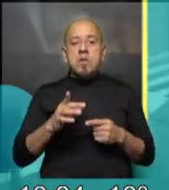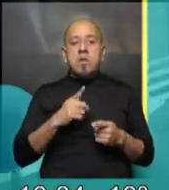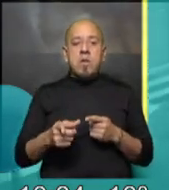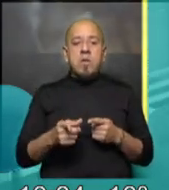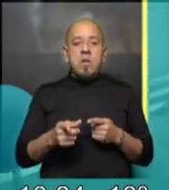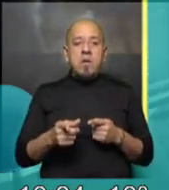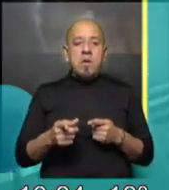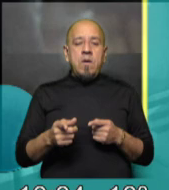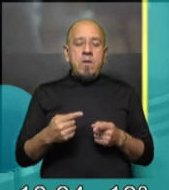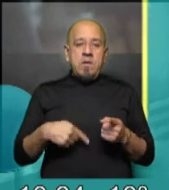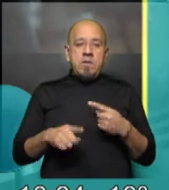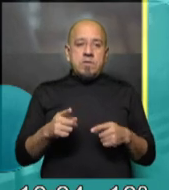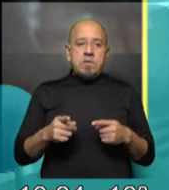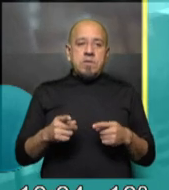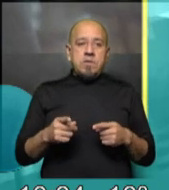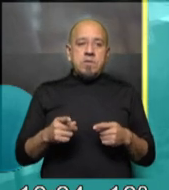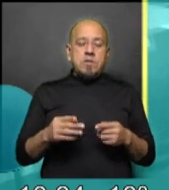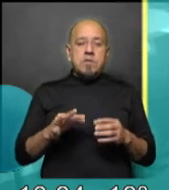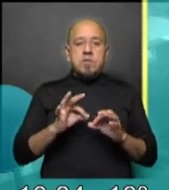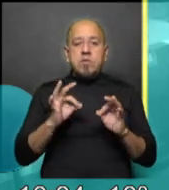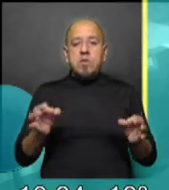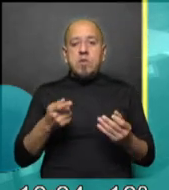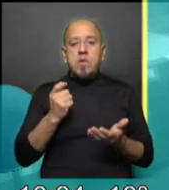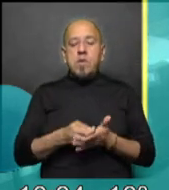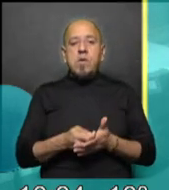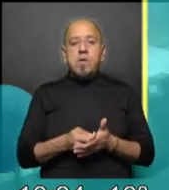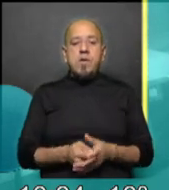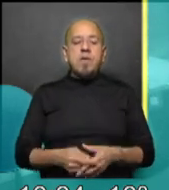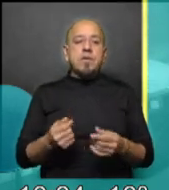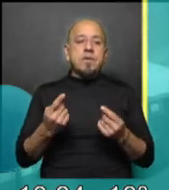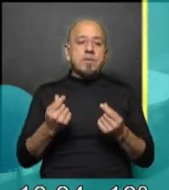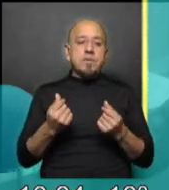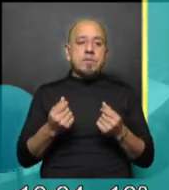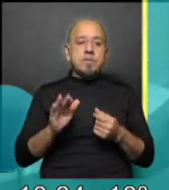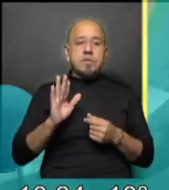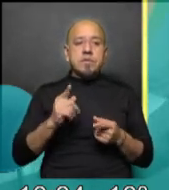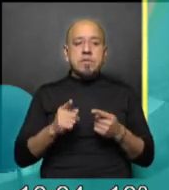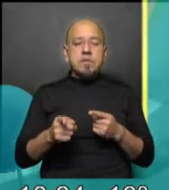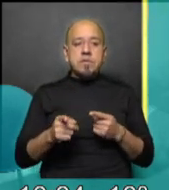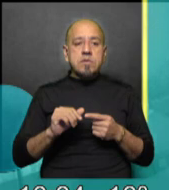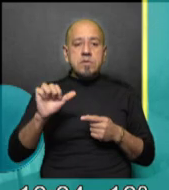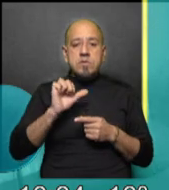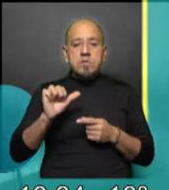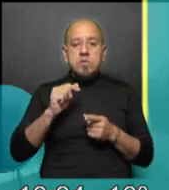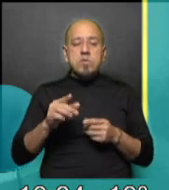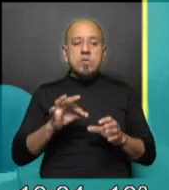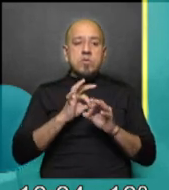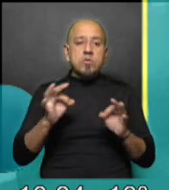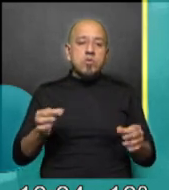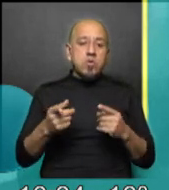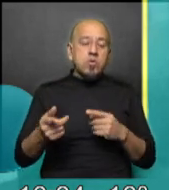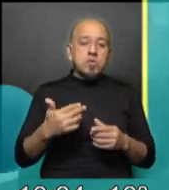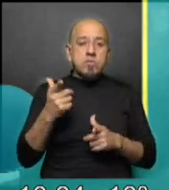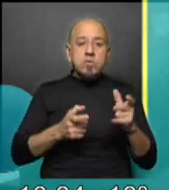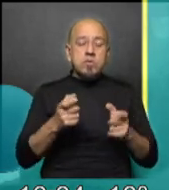decisiones? O le pago esa plata que supuestamente le debo a Europa, o dejo que la gente se muera